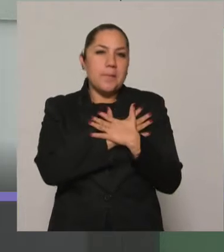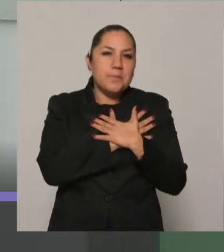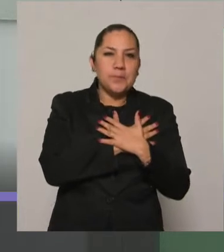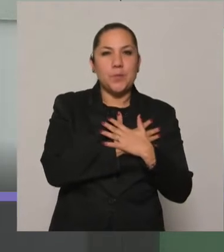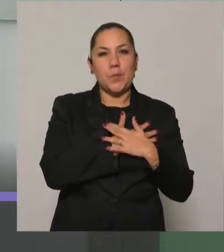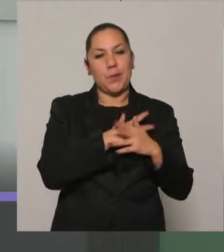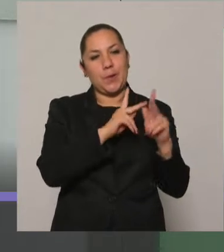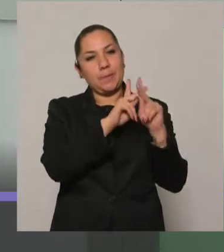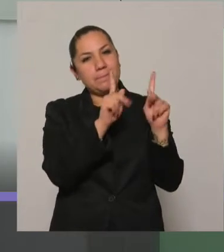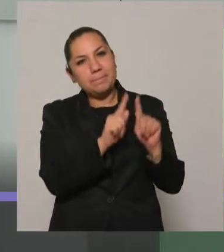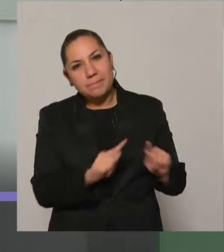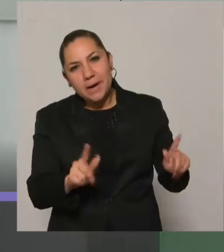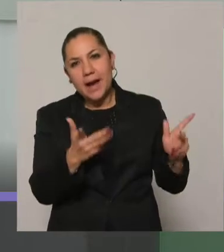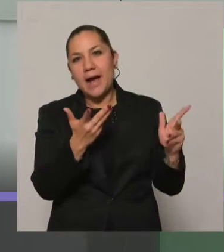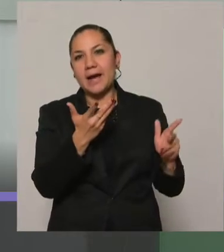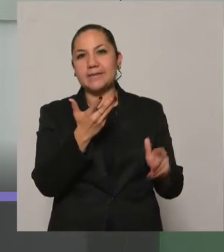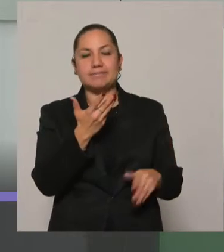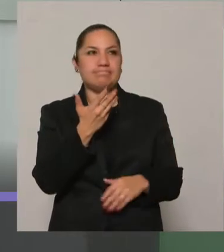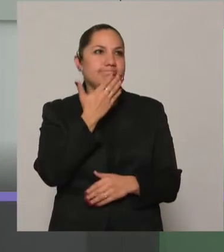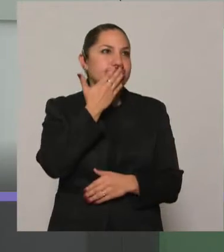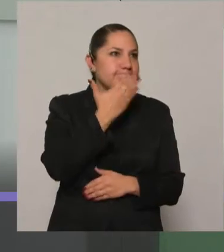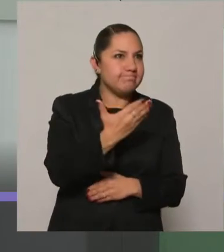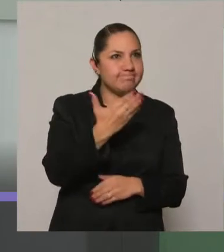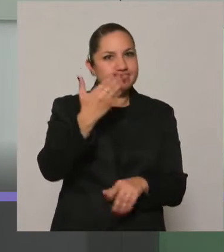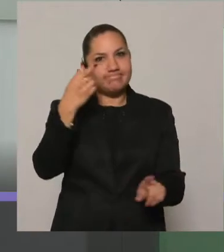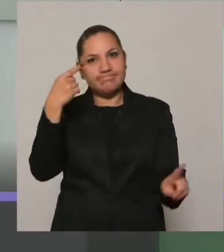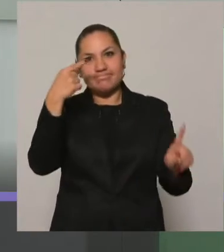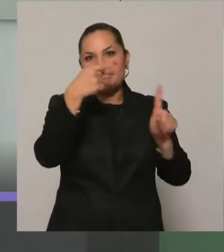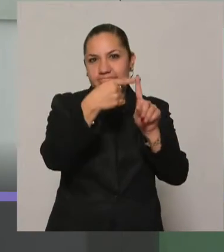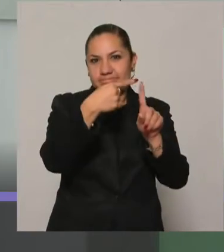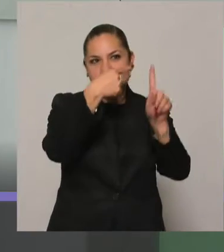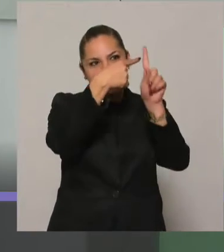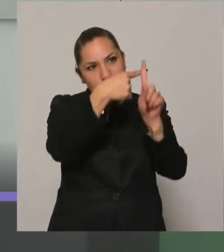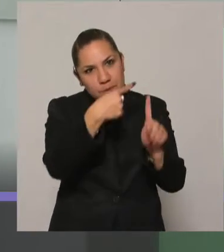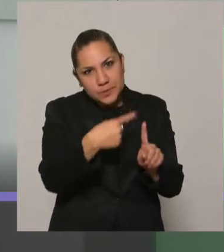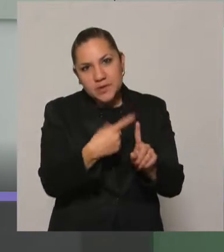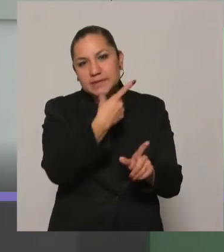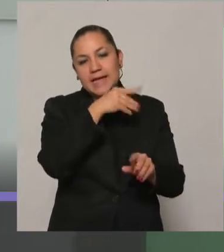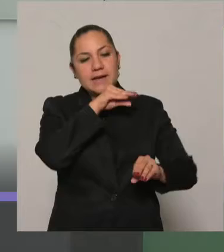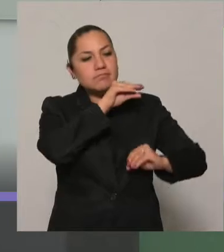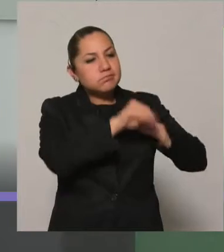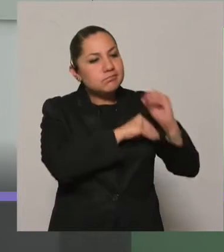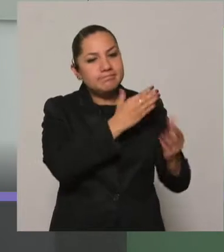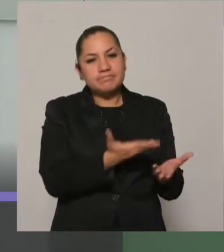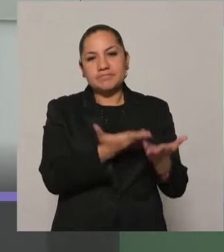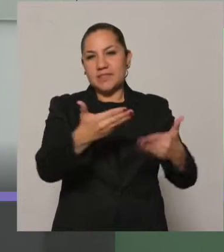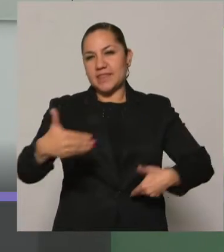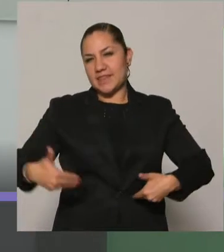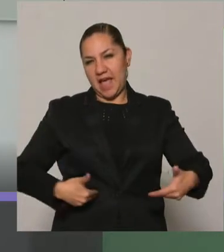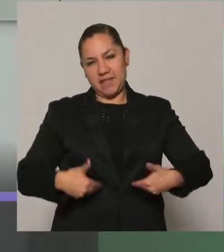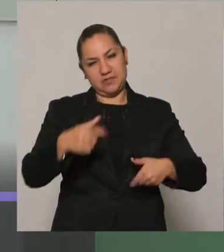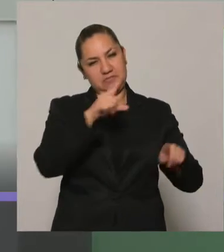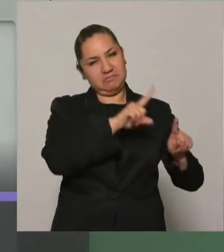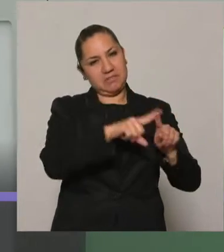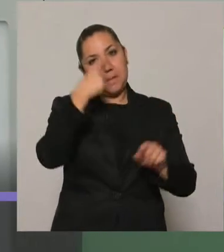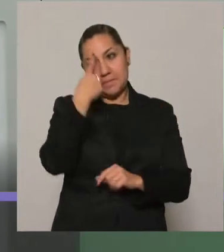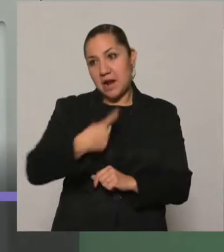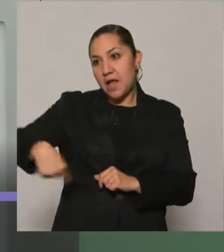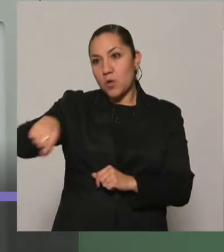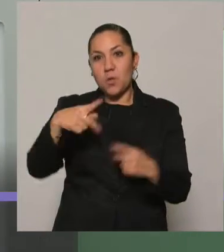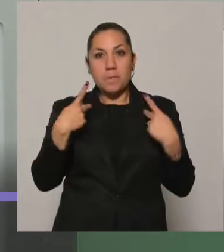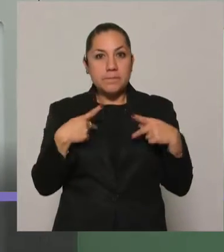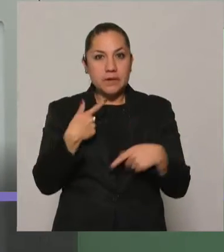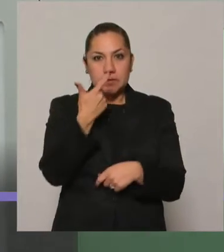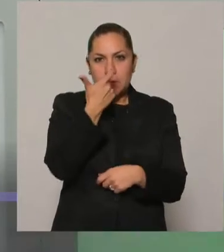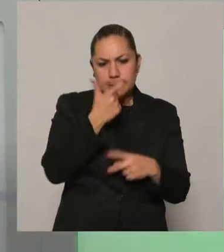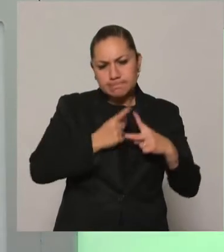la ciudad está llena de propuestas pastoriles para todos los bolsillos, para todas las edades, para todas las clases, todas